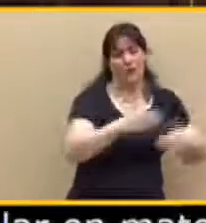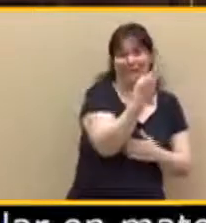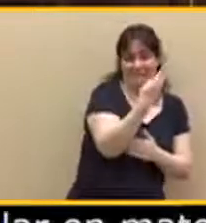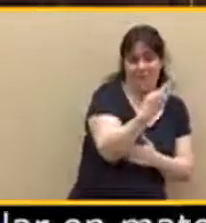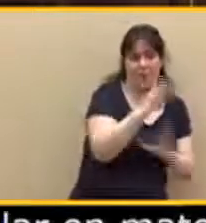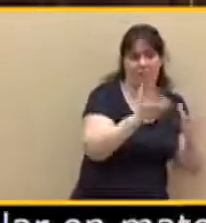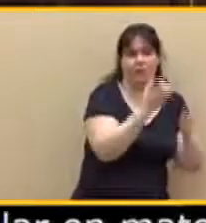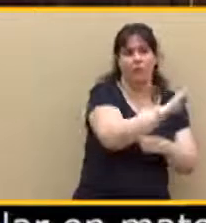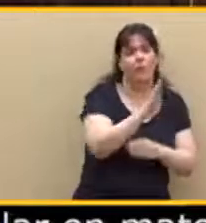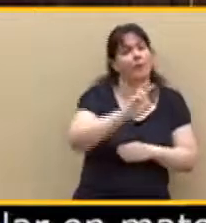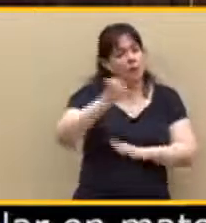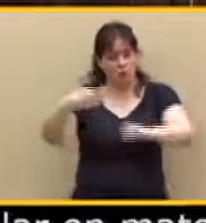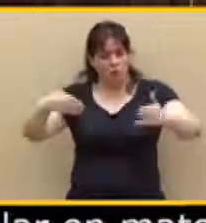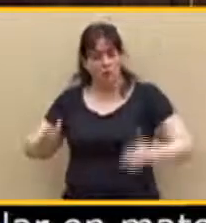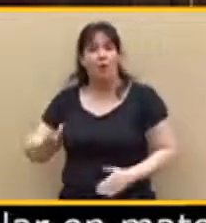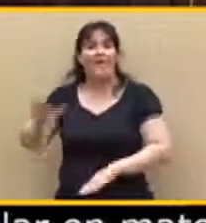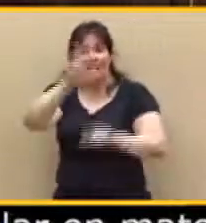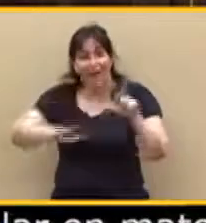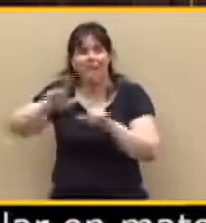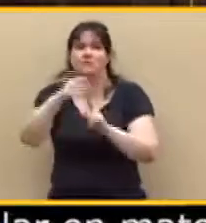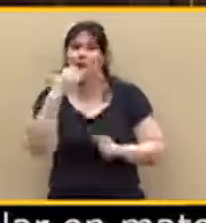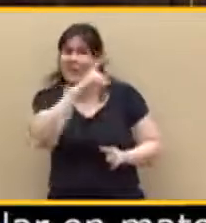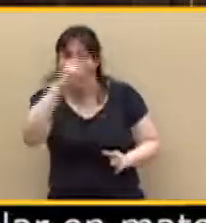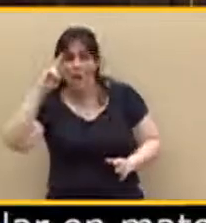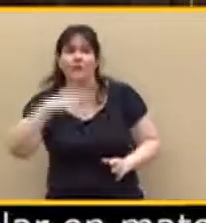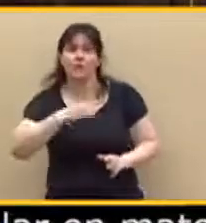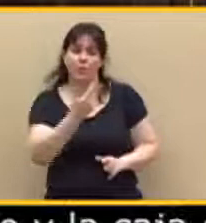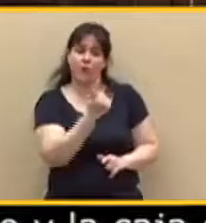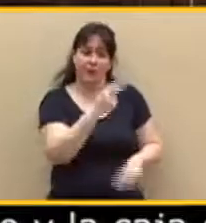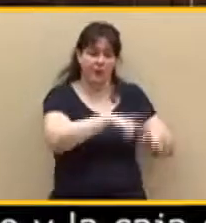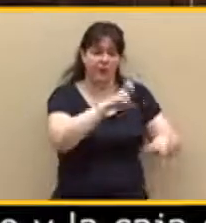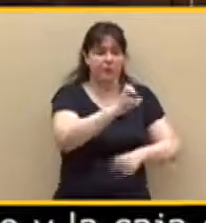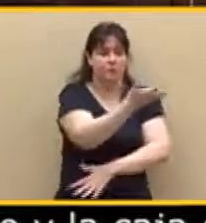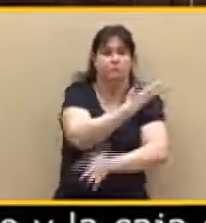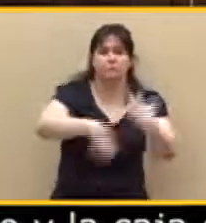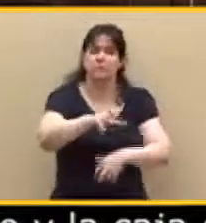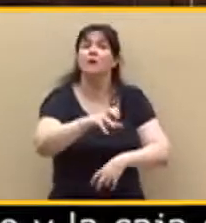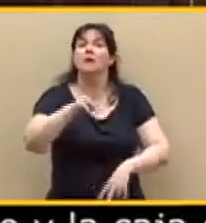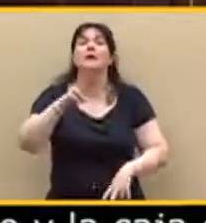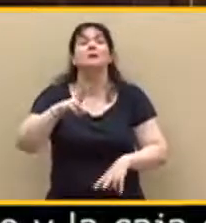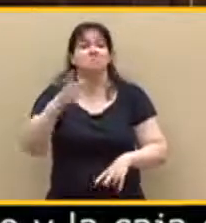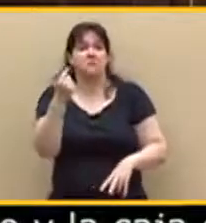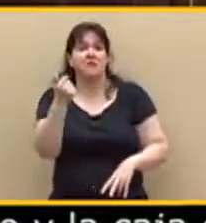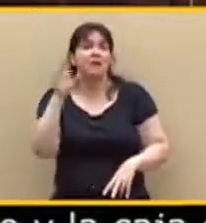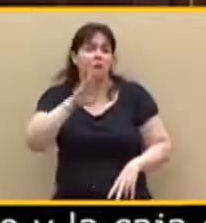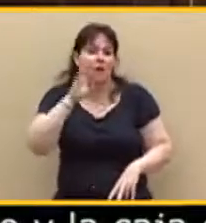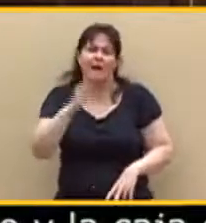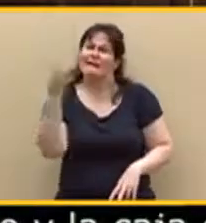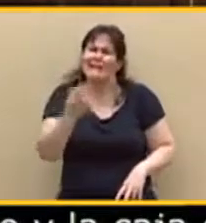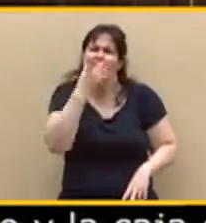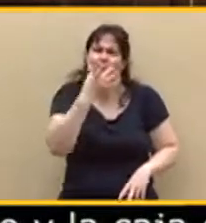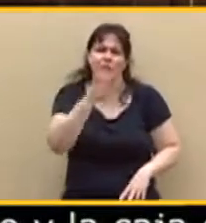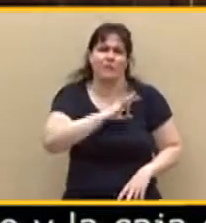Caja del Estado y con la de Caja Madrid, pudieron convertir dinero negro en dinero legal. ¡Qué vergüenza, señorías!